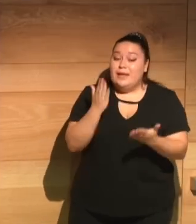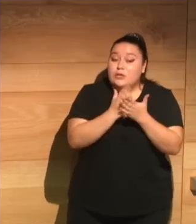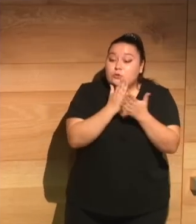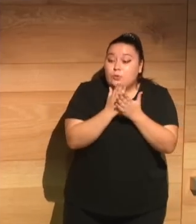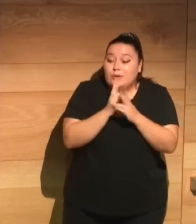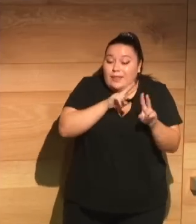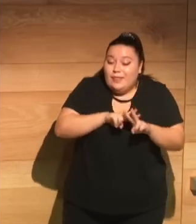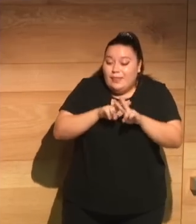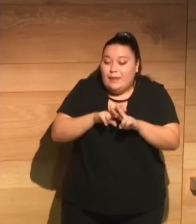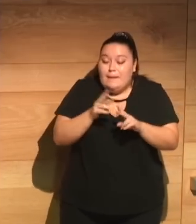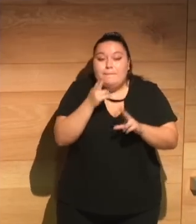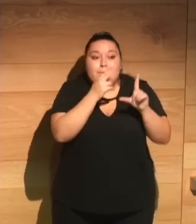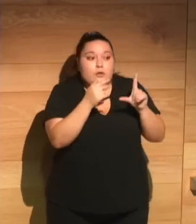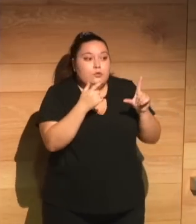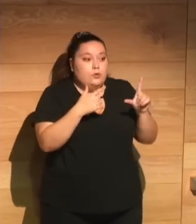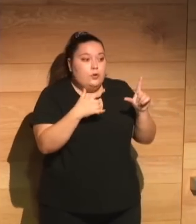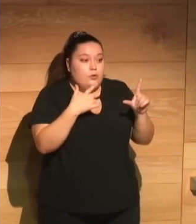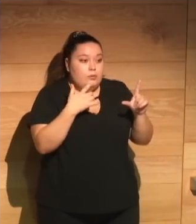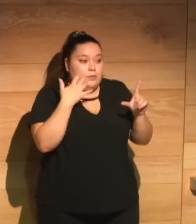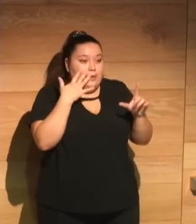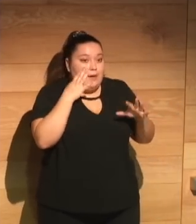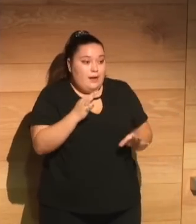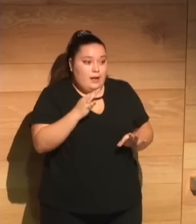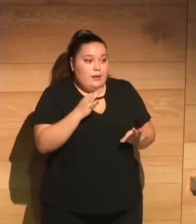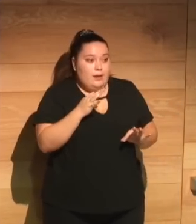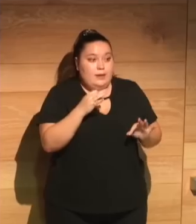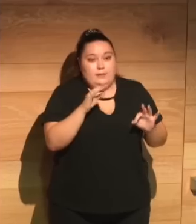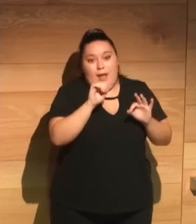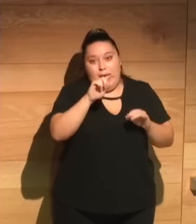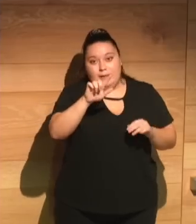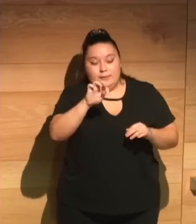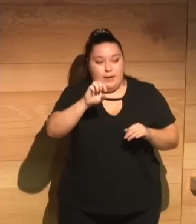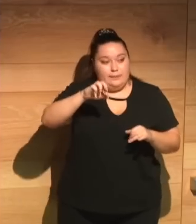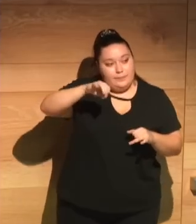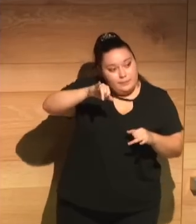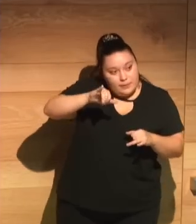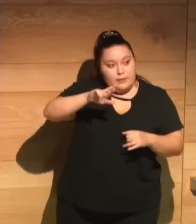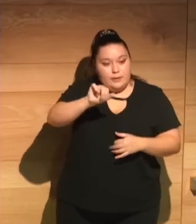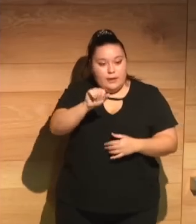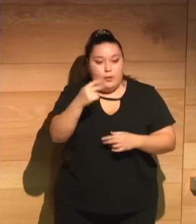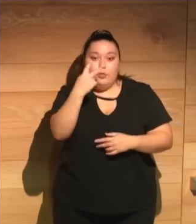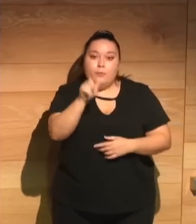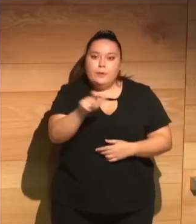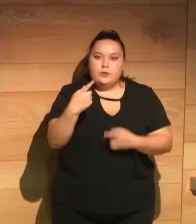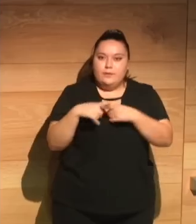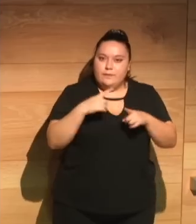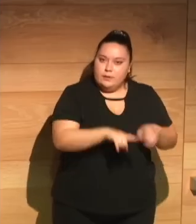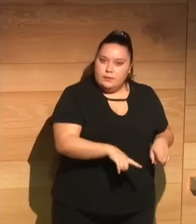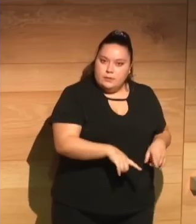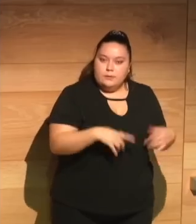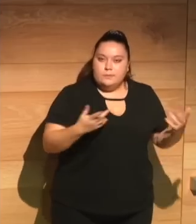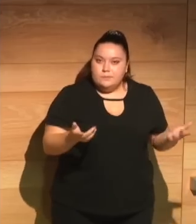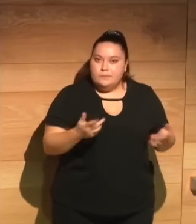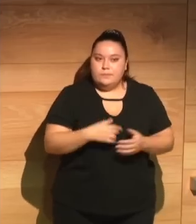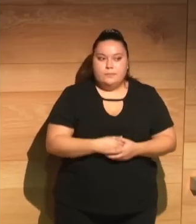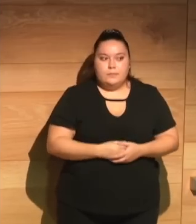dicen que el pintor original de Altamira... y el pintor que puso las otras 4 patas son 2 personas distintas. Ajá. Con lo cual,